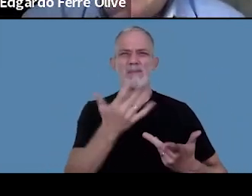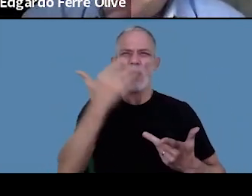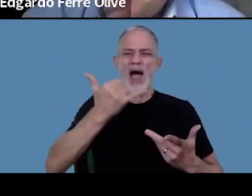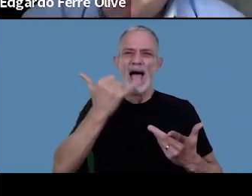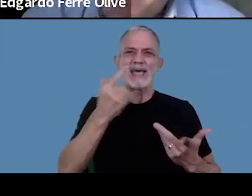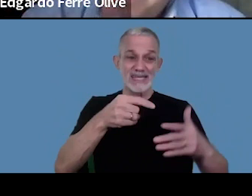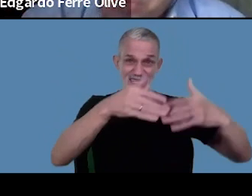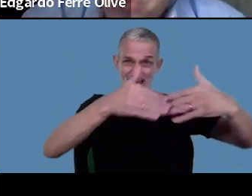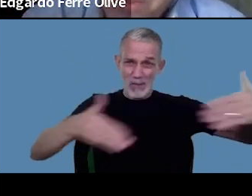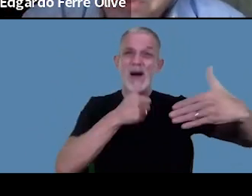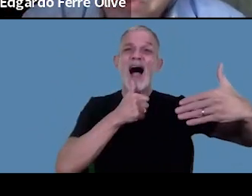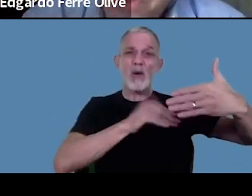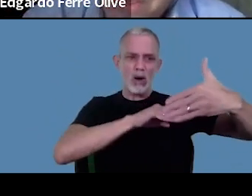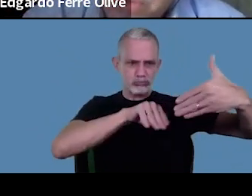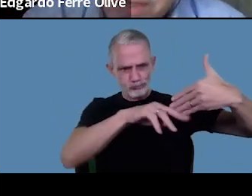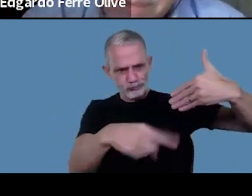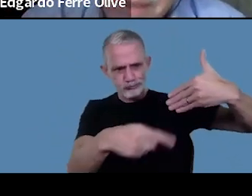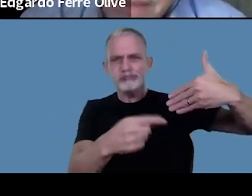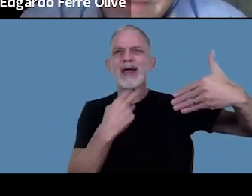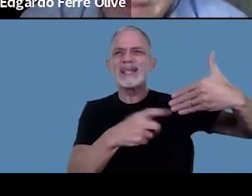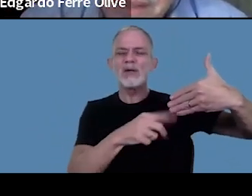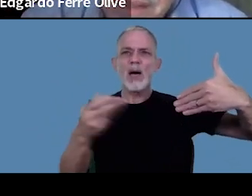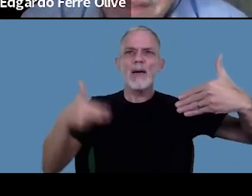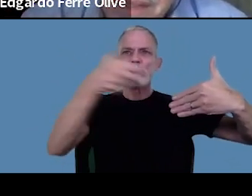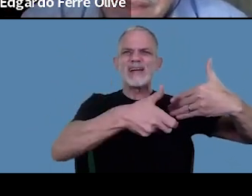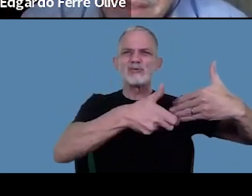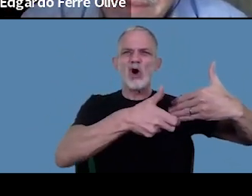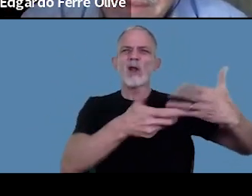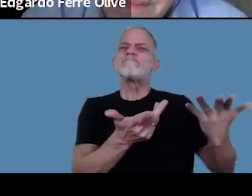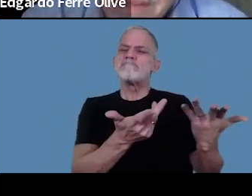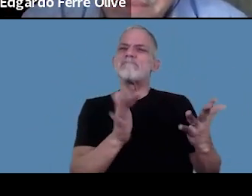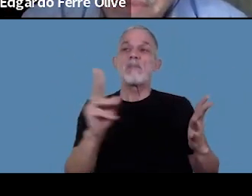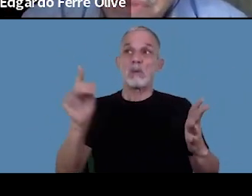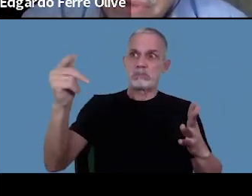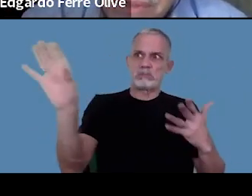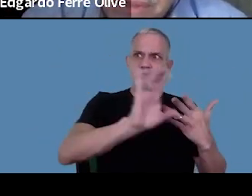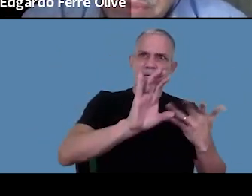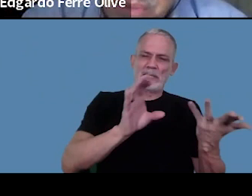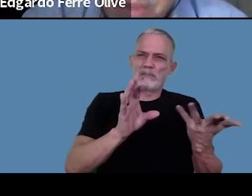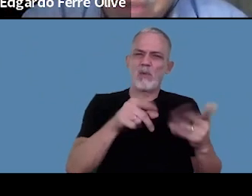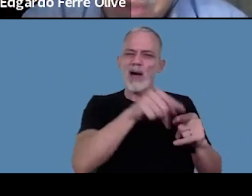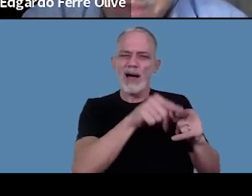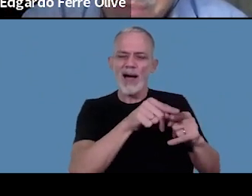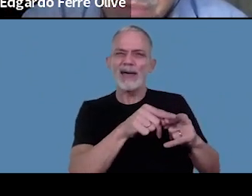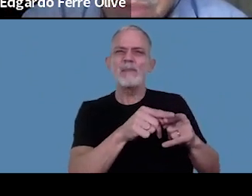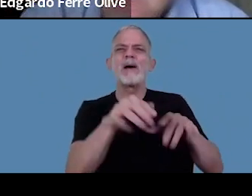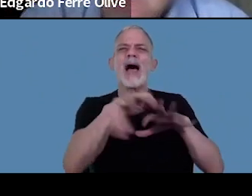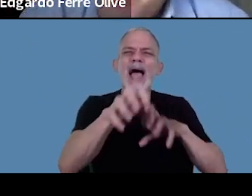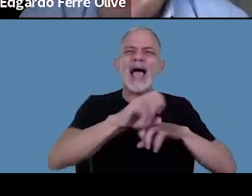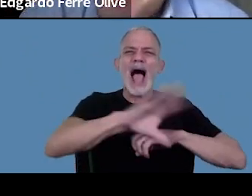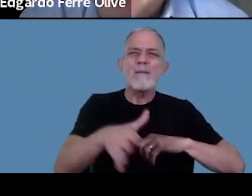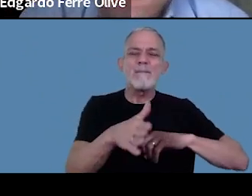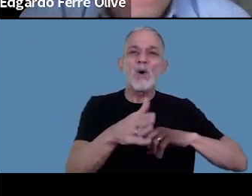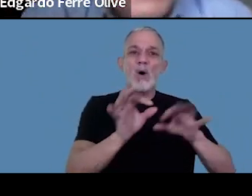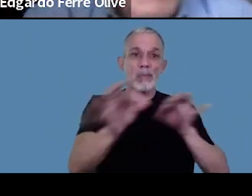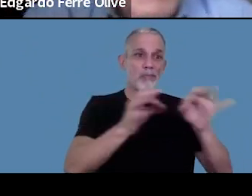represa produzca una situación en la cual se dé que en ciertas explotaciones agropecuarias o en campos se